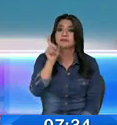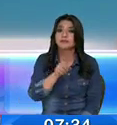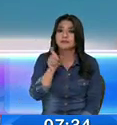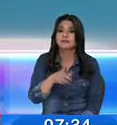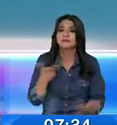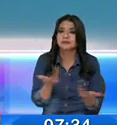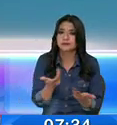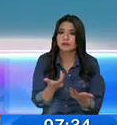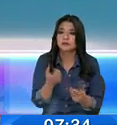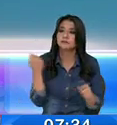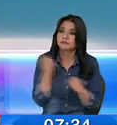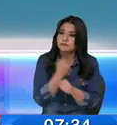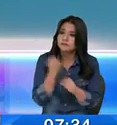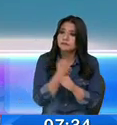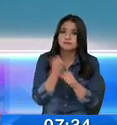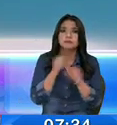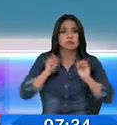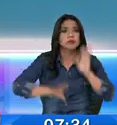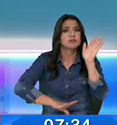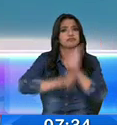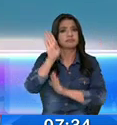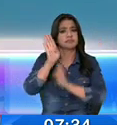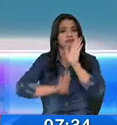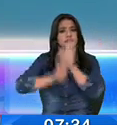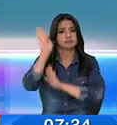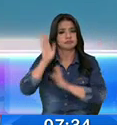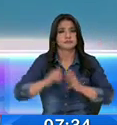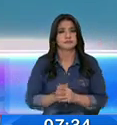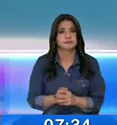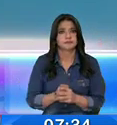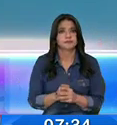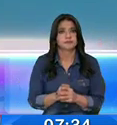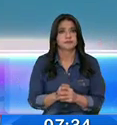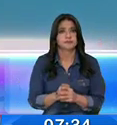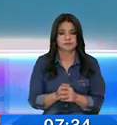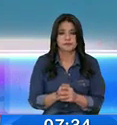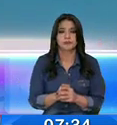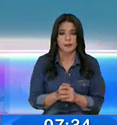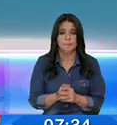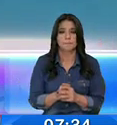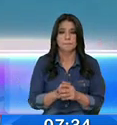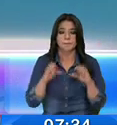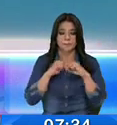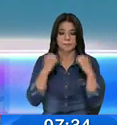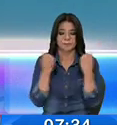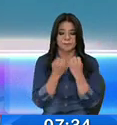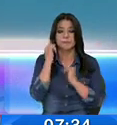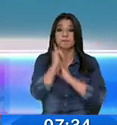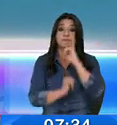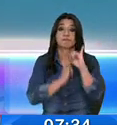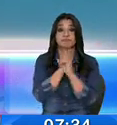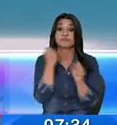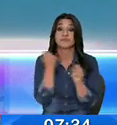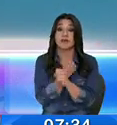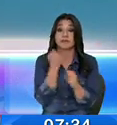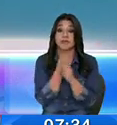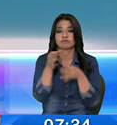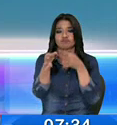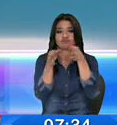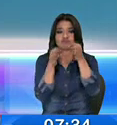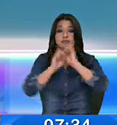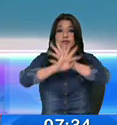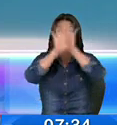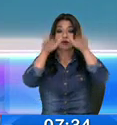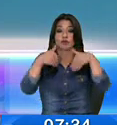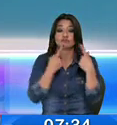de mano de obra para que pueda crecer entonces aquí hay una bondad particular que la organización internacional de trabajo ha señalado claramente y